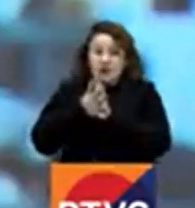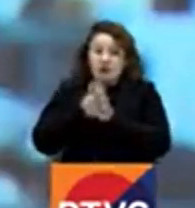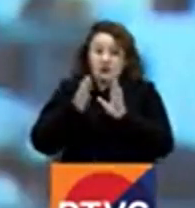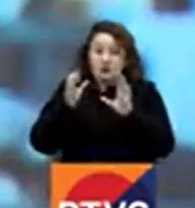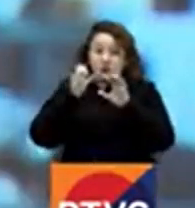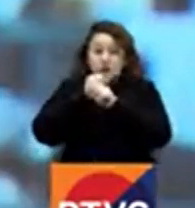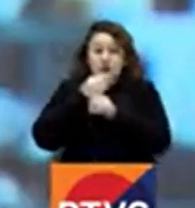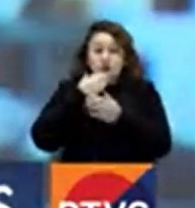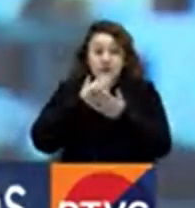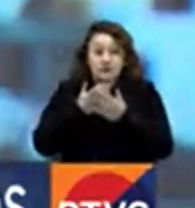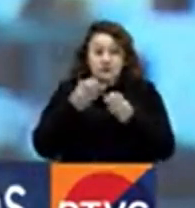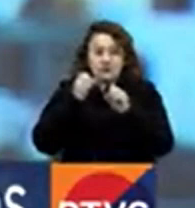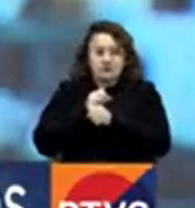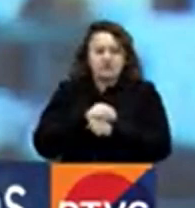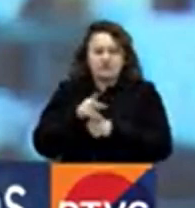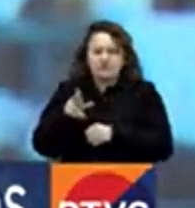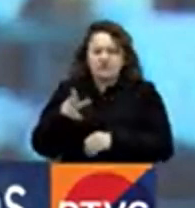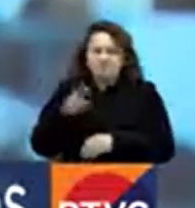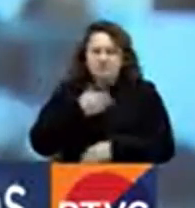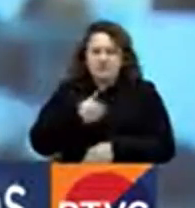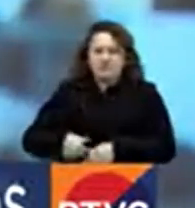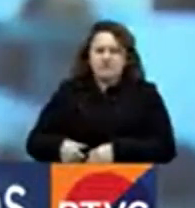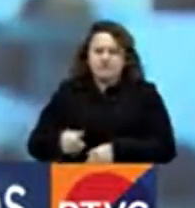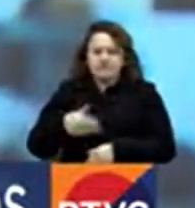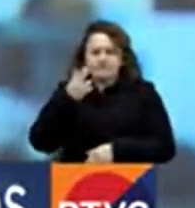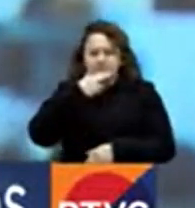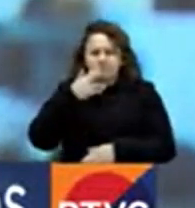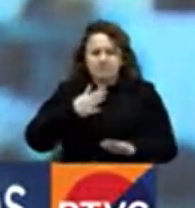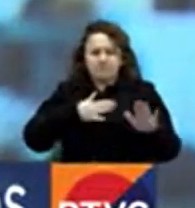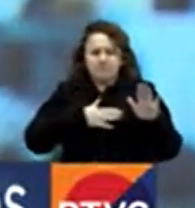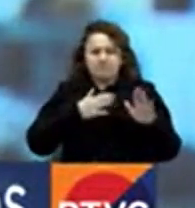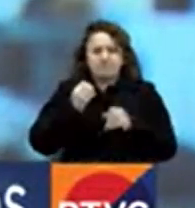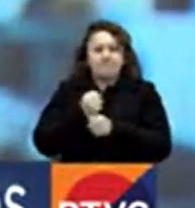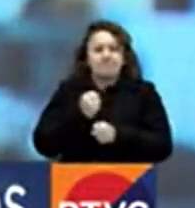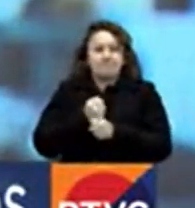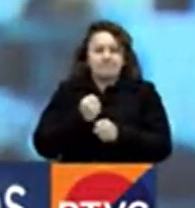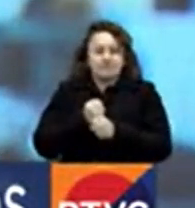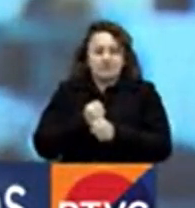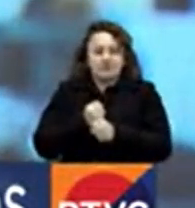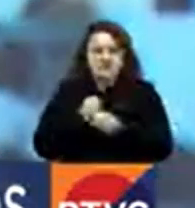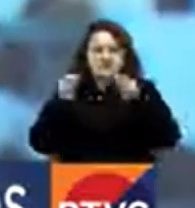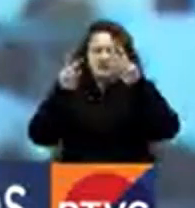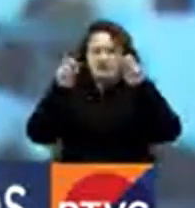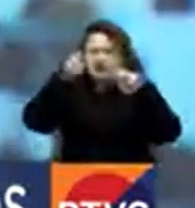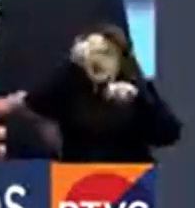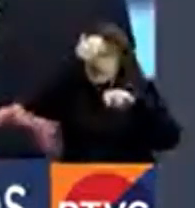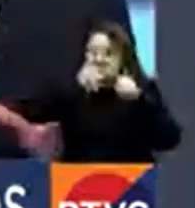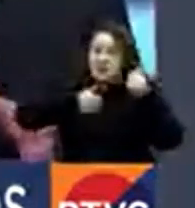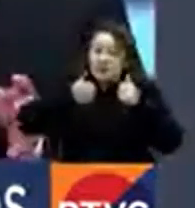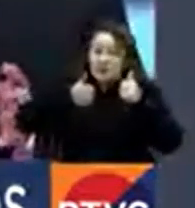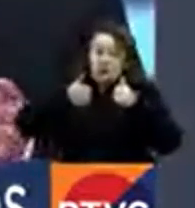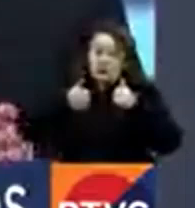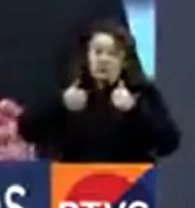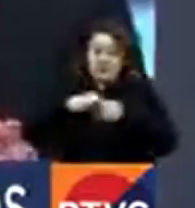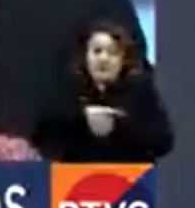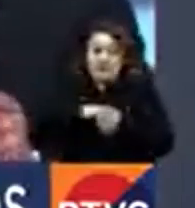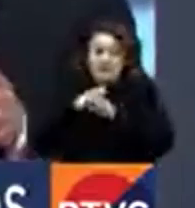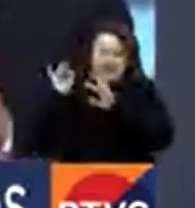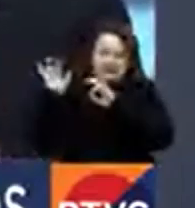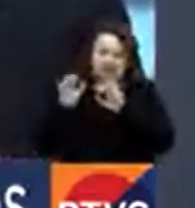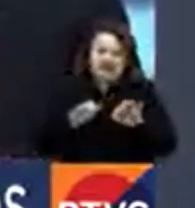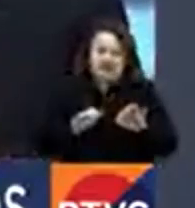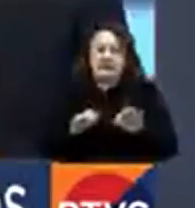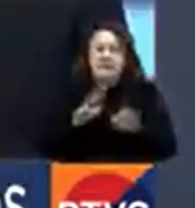presidentes dieron a conocer los compromisos para trabajar mancomunadamente. Los temas clave de la reunión fueron la crisis migratoria, la paz total,